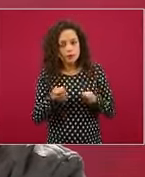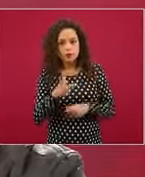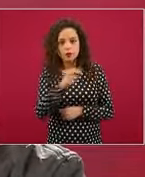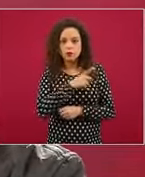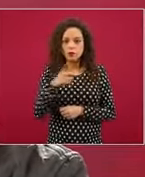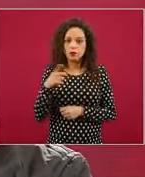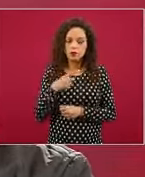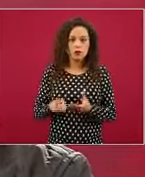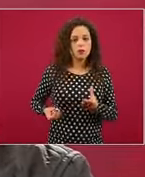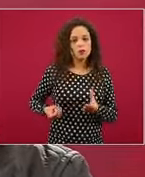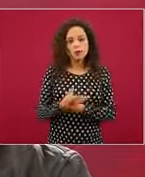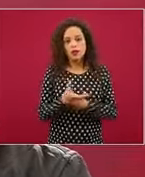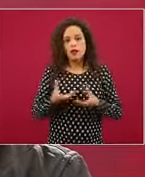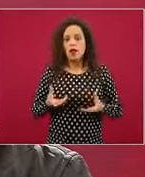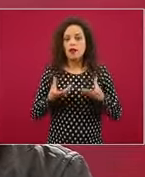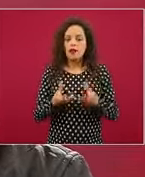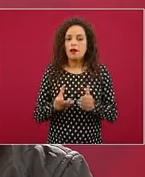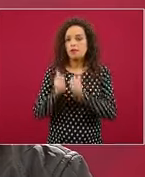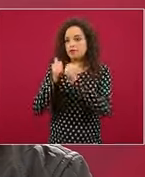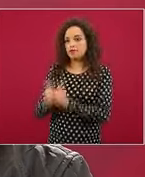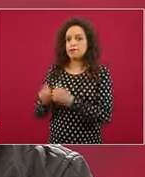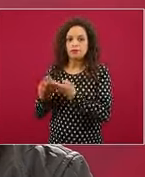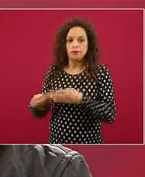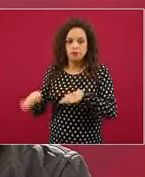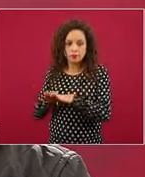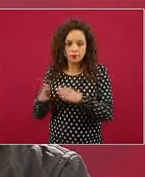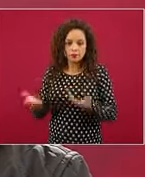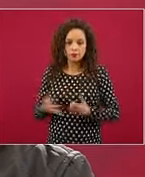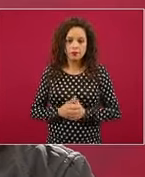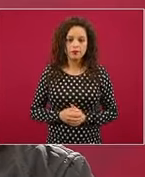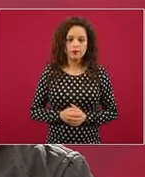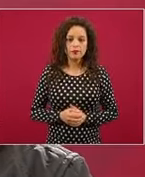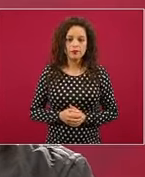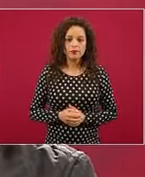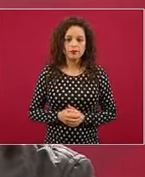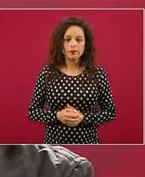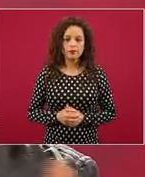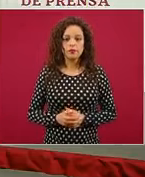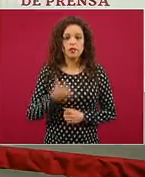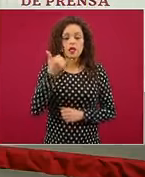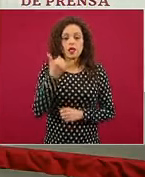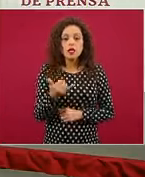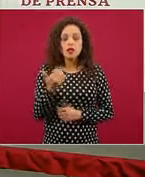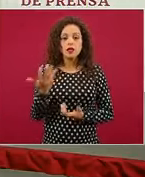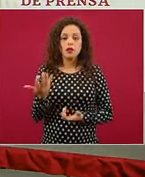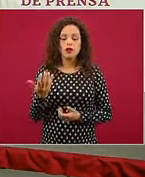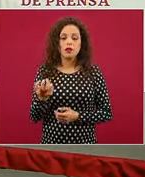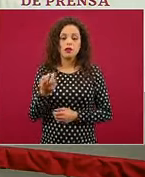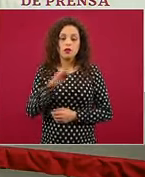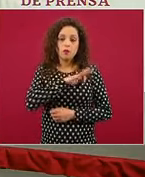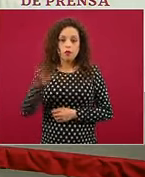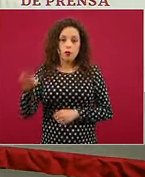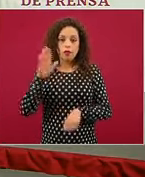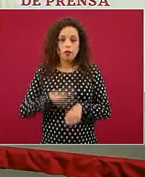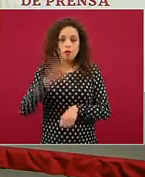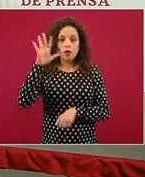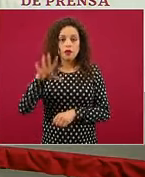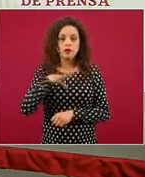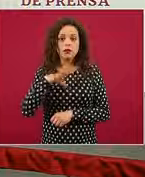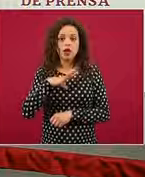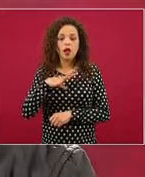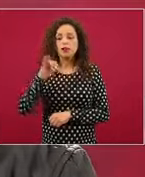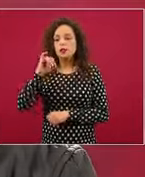decir, de la restricción de uso del espacio público, y dónde podría tenerse mayor